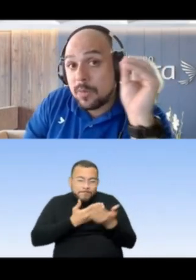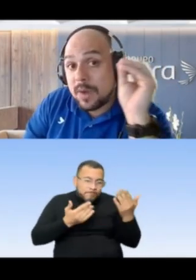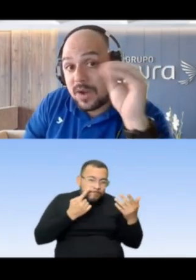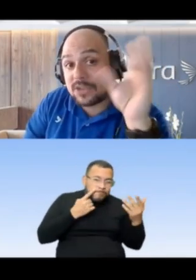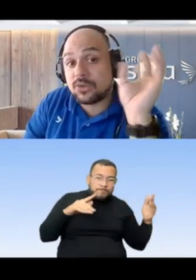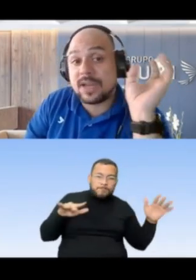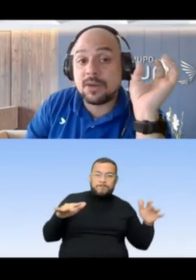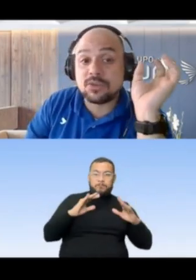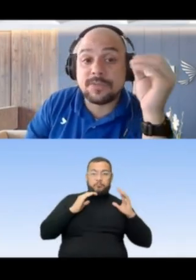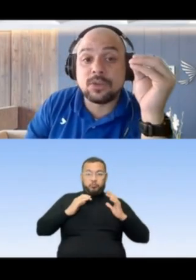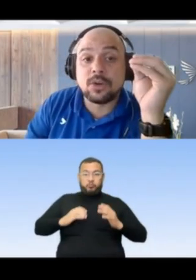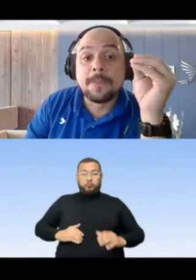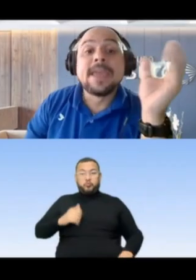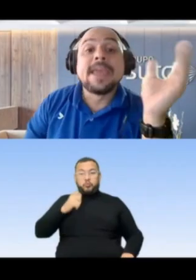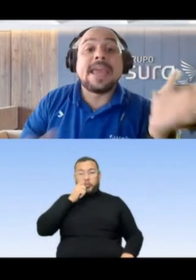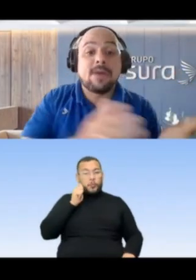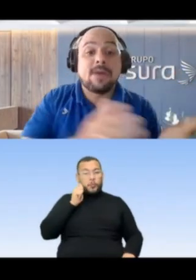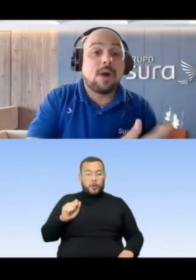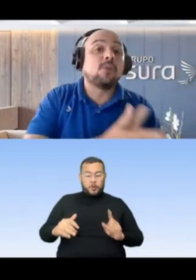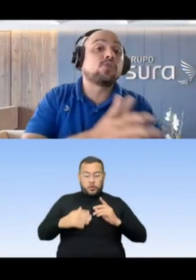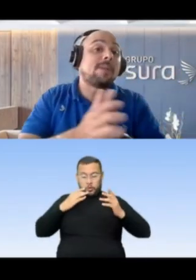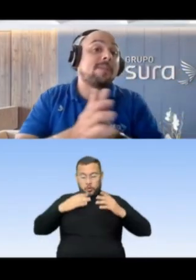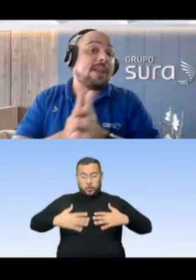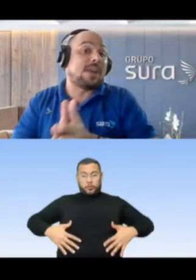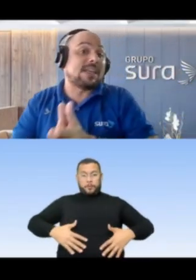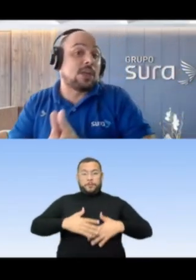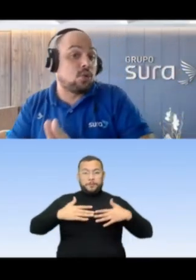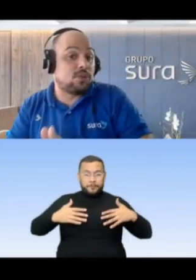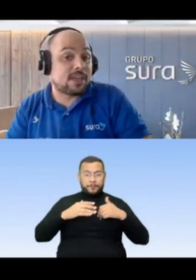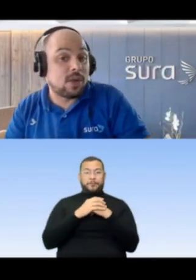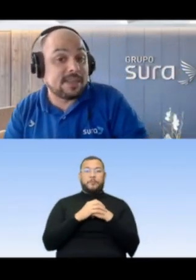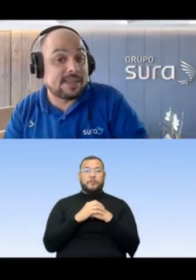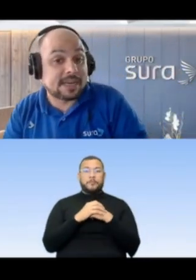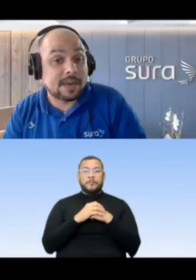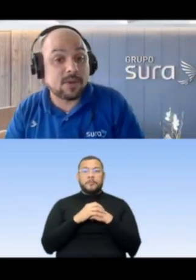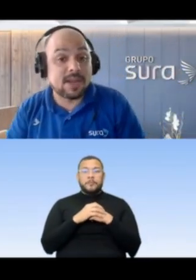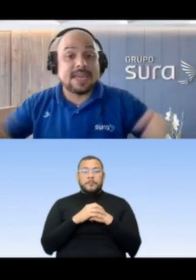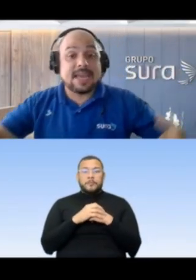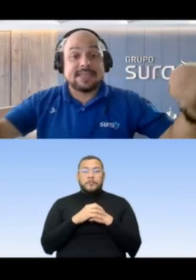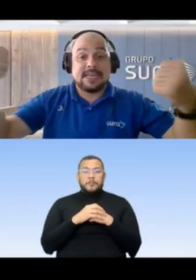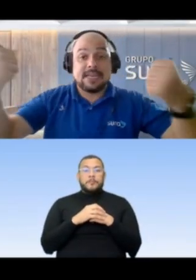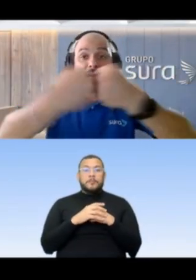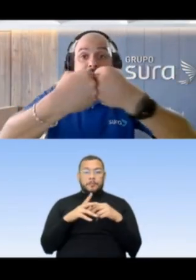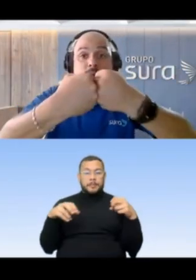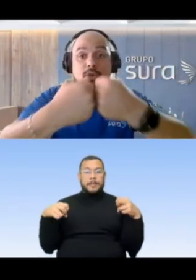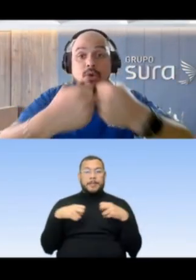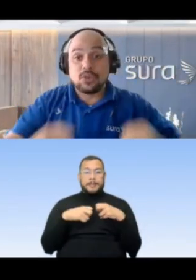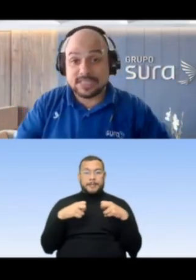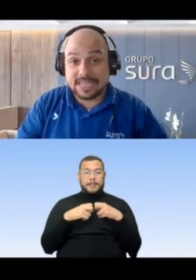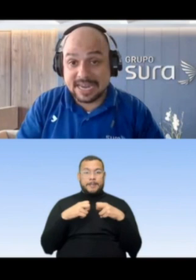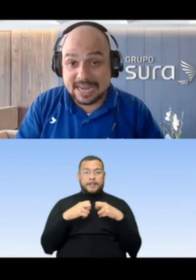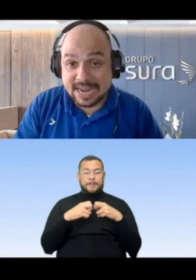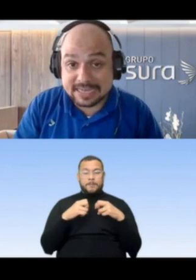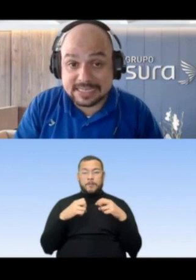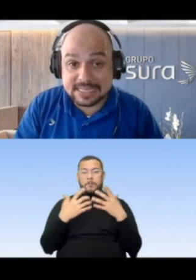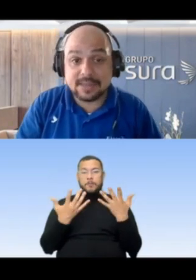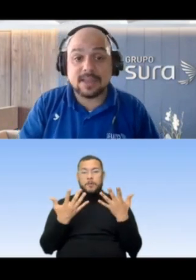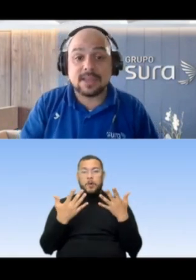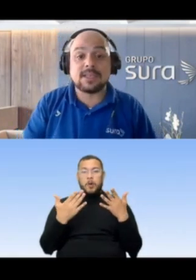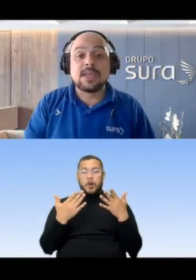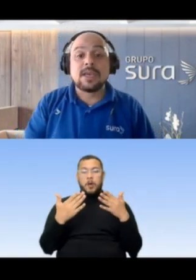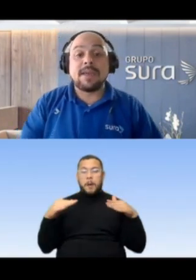interacción del cuerpo humano y la zona que nos afectó. Evaluamos también lo que es el contexto del intercambio de energía, es decir, cuando se